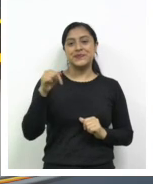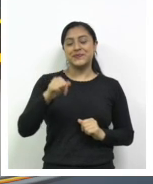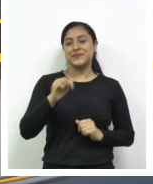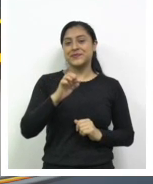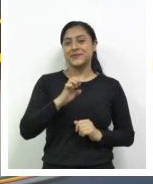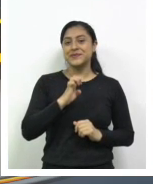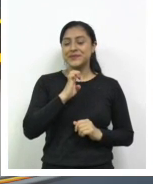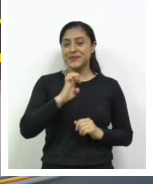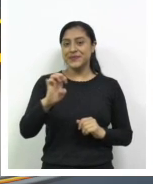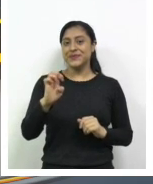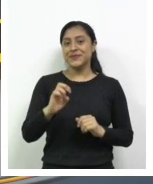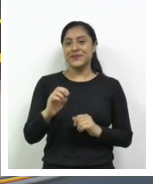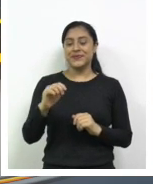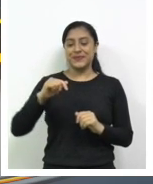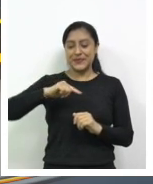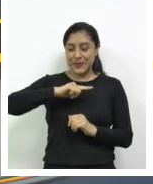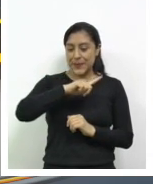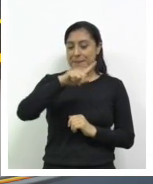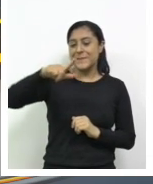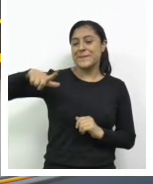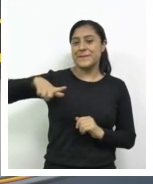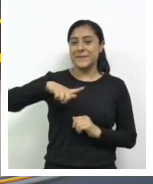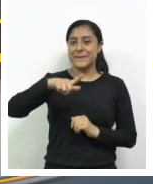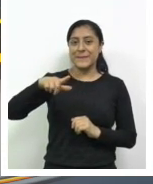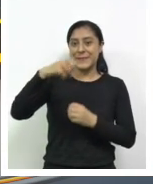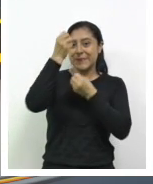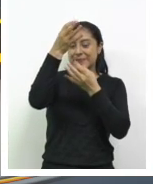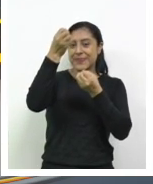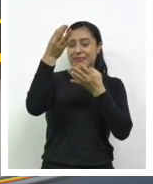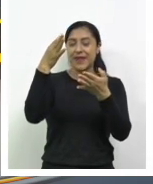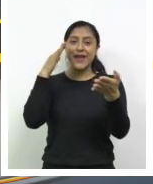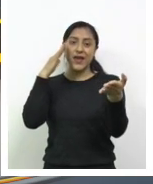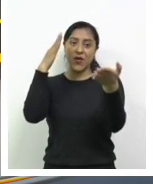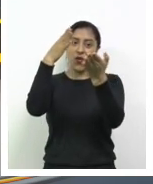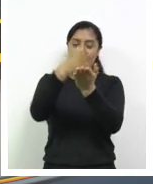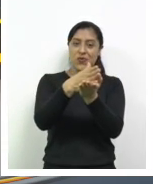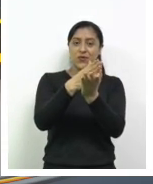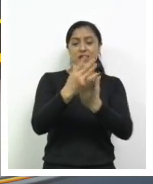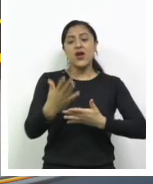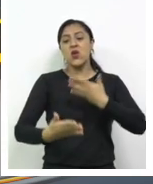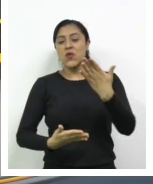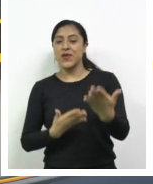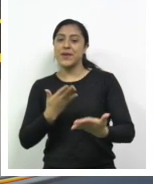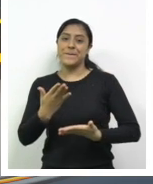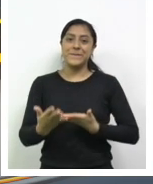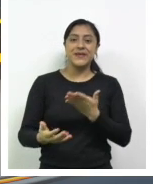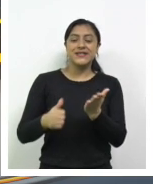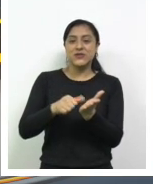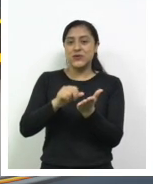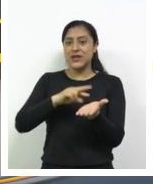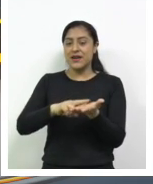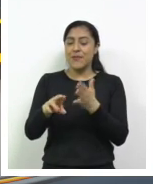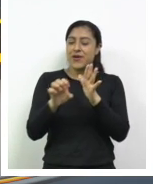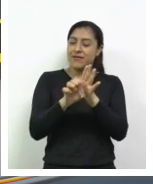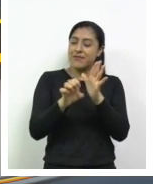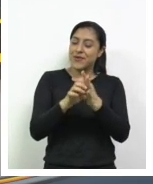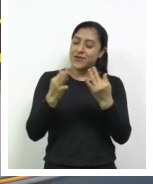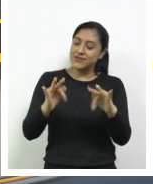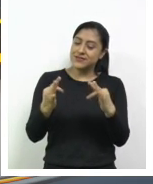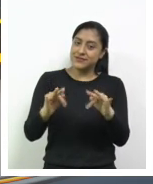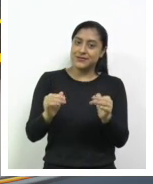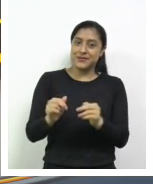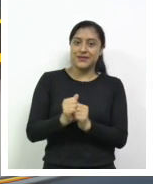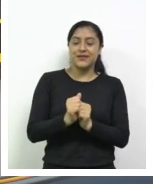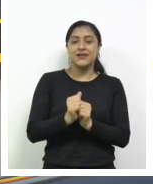esta es la sección de noticias para que usted conozca más acerca de los servicios de renato como por ejemplo los trámites en